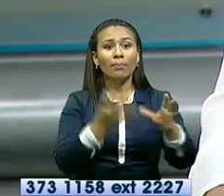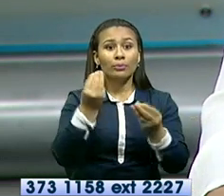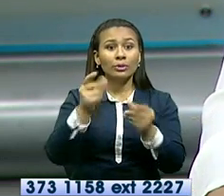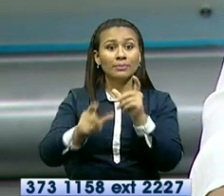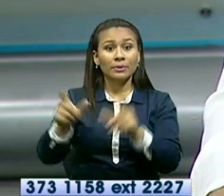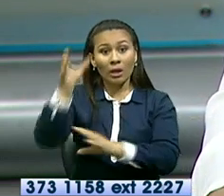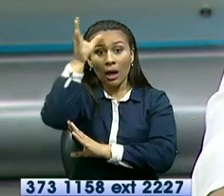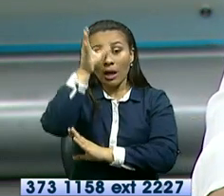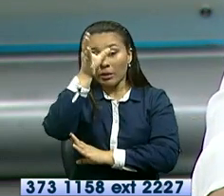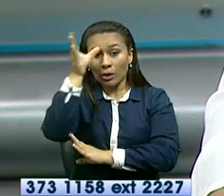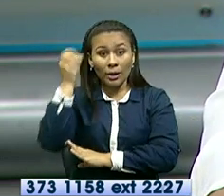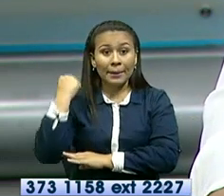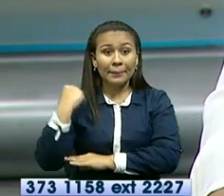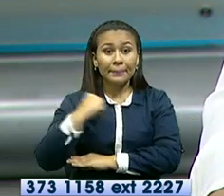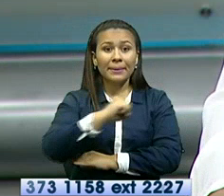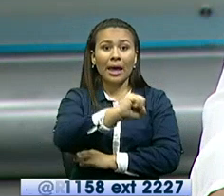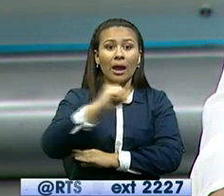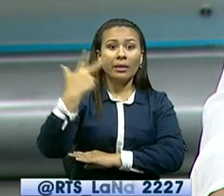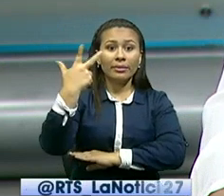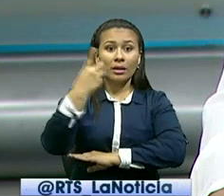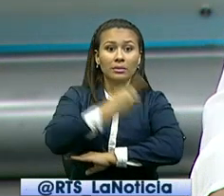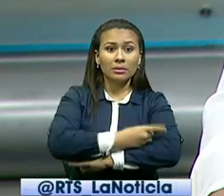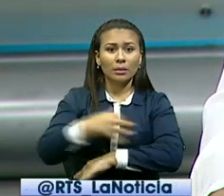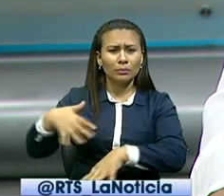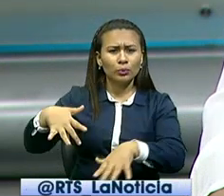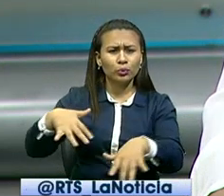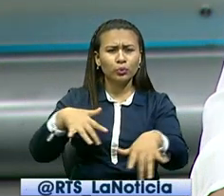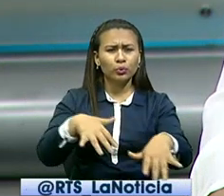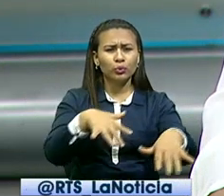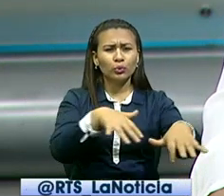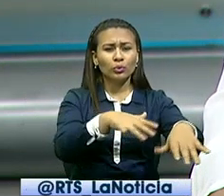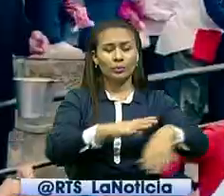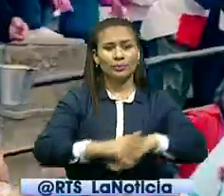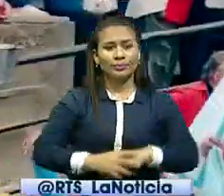La peregrinación durará 3 días.